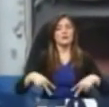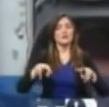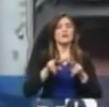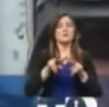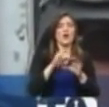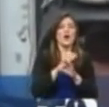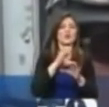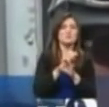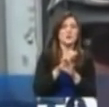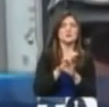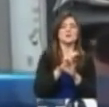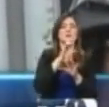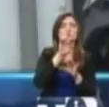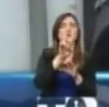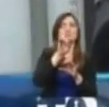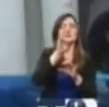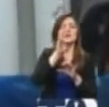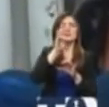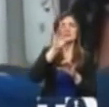de aproximadamente